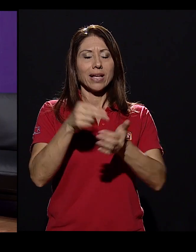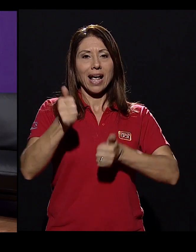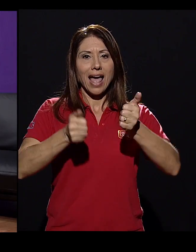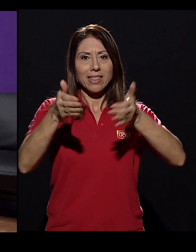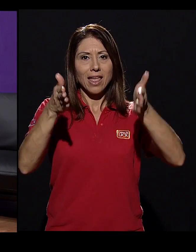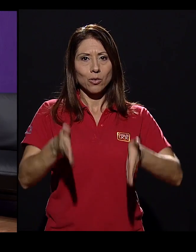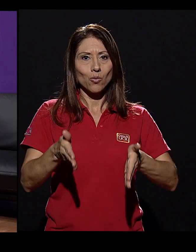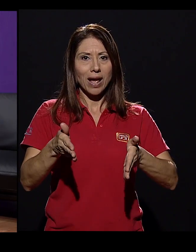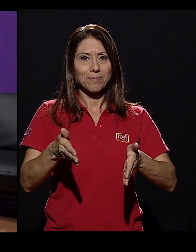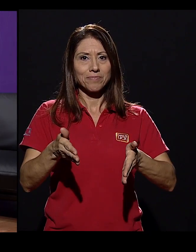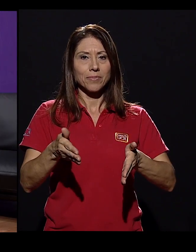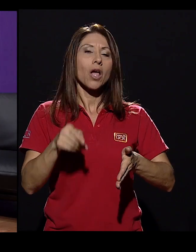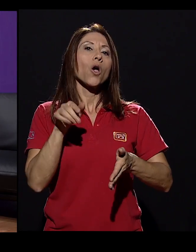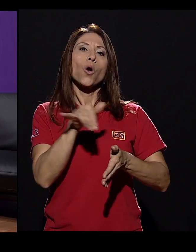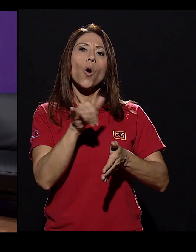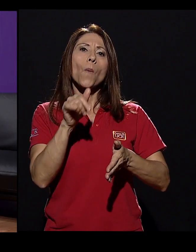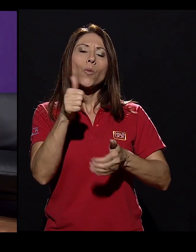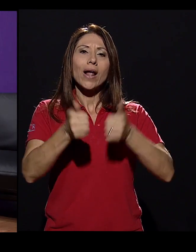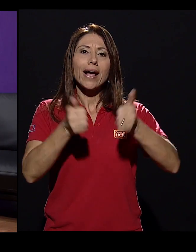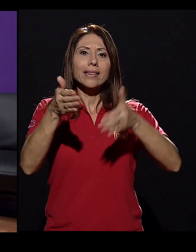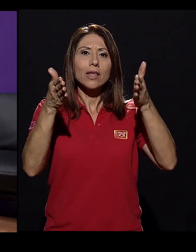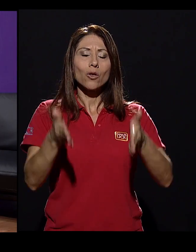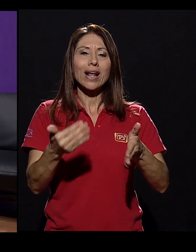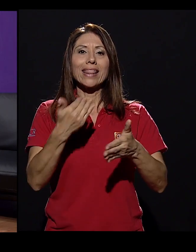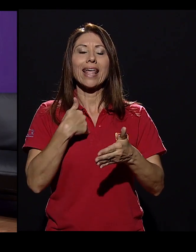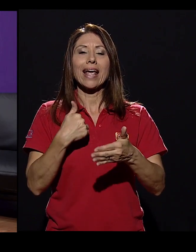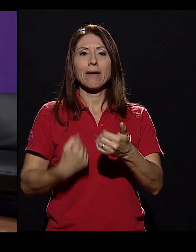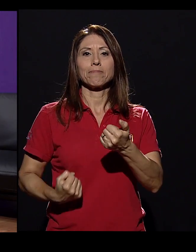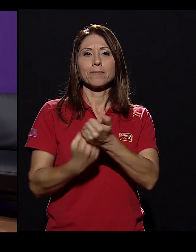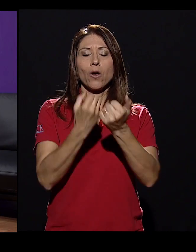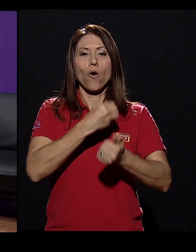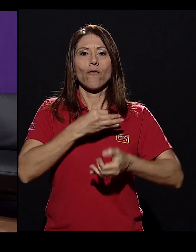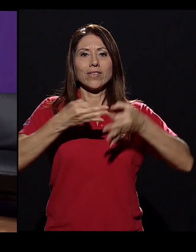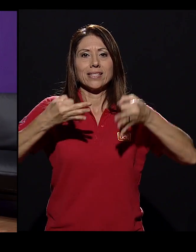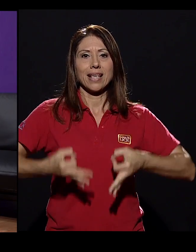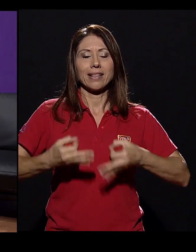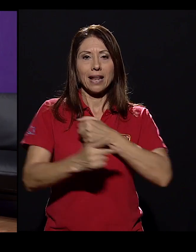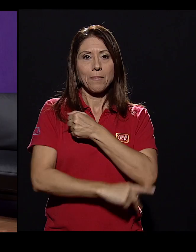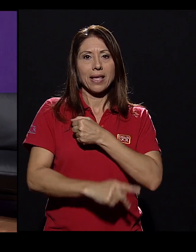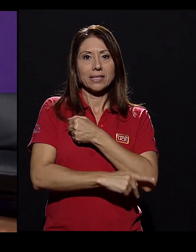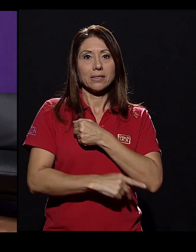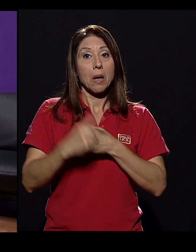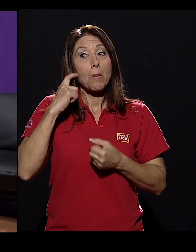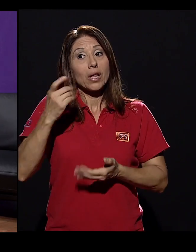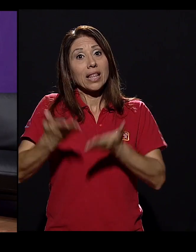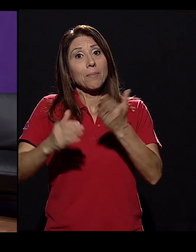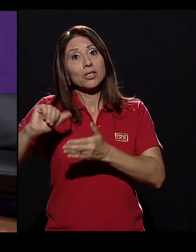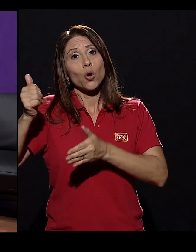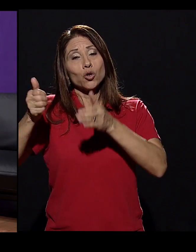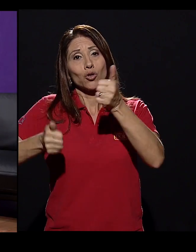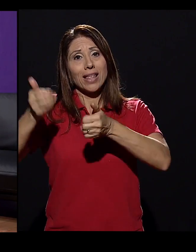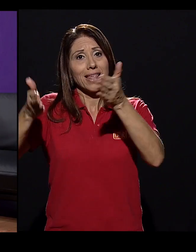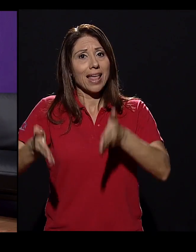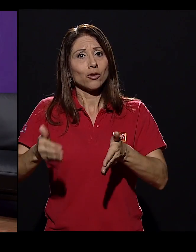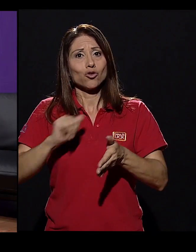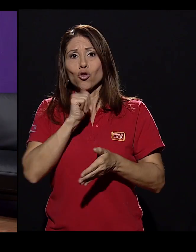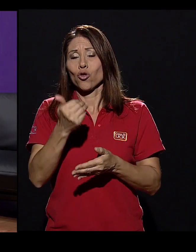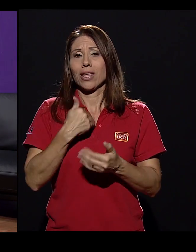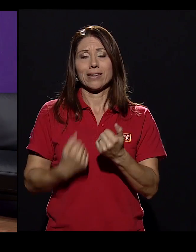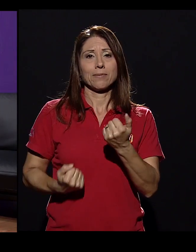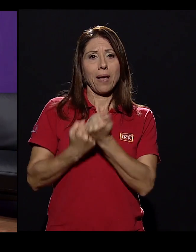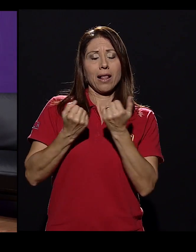candidatura como una candidatura que cuenta con el respaldo oficial del país, porque puede haber que no cuenten, ¿verdad? Que decía que eso